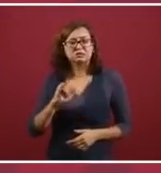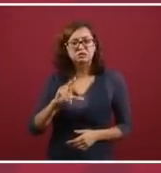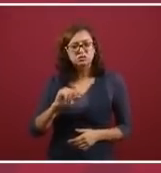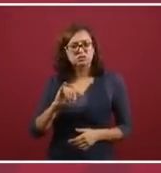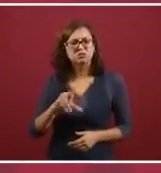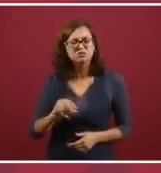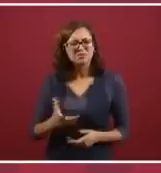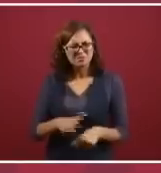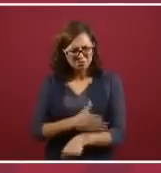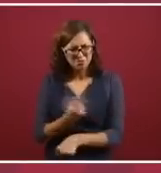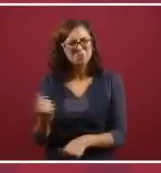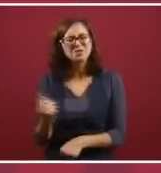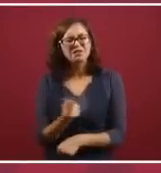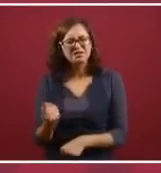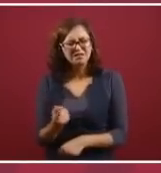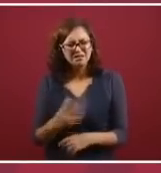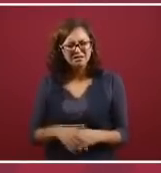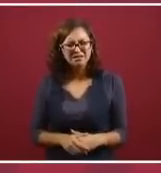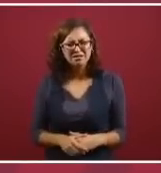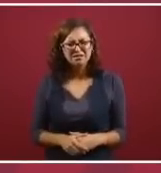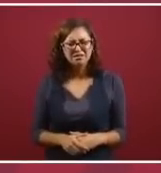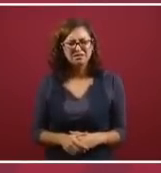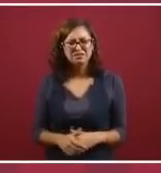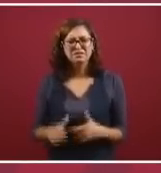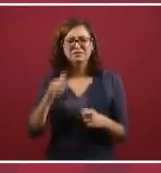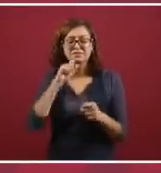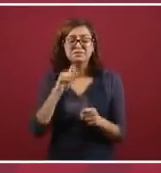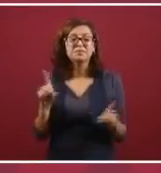Lo mismo en el caso de